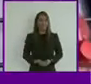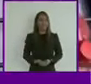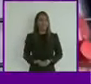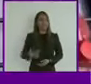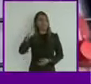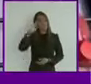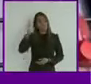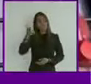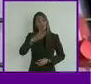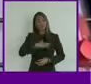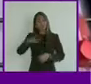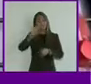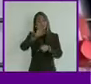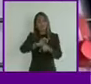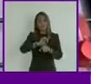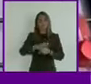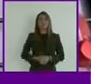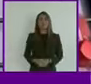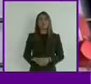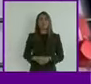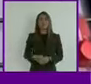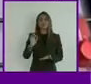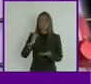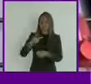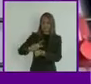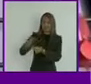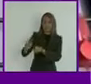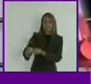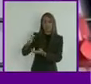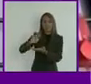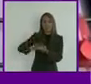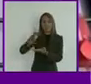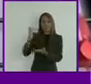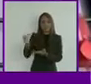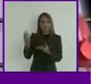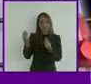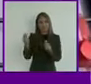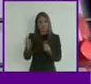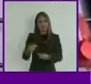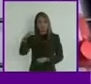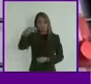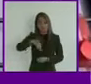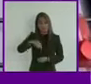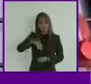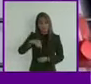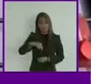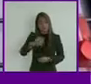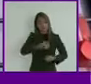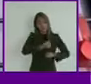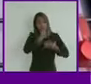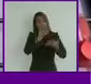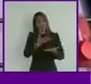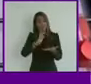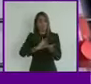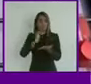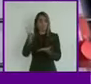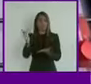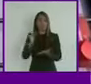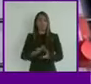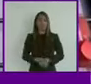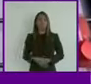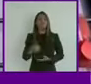Hola, buenos días. Pues muchas gracias por invitarme y darme igual este espacio para poder hablar. Y pues lo que